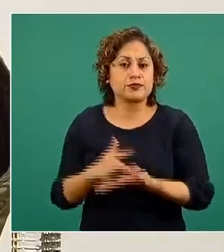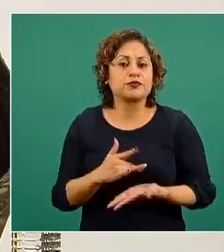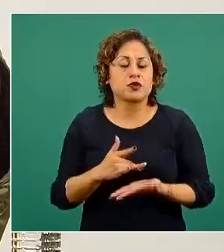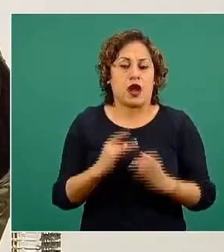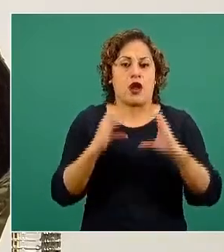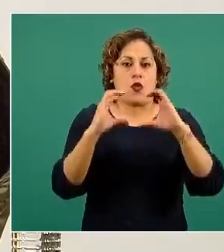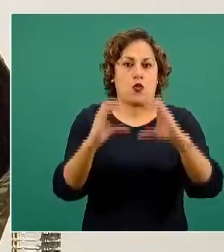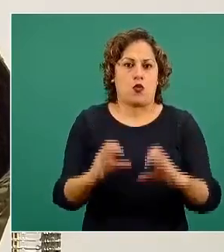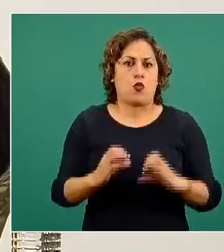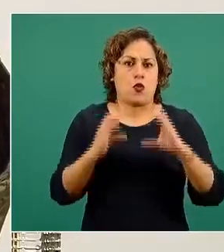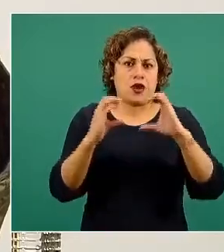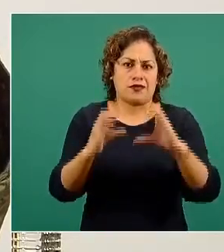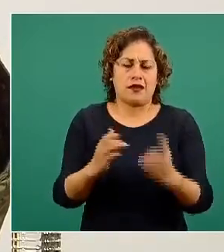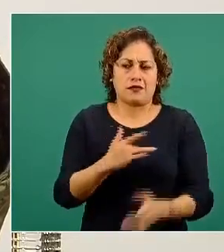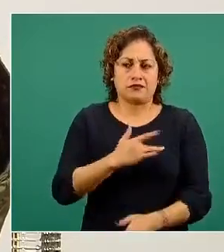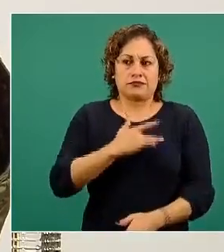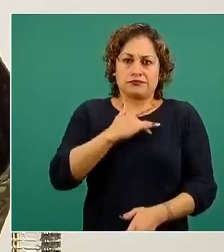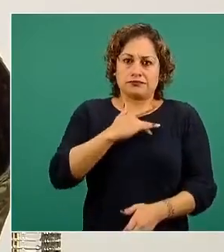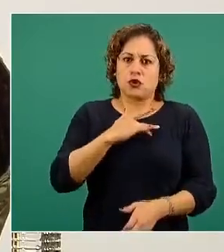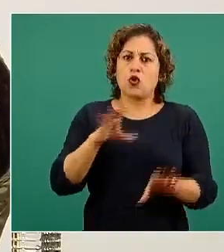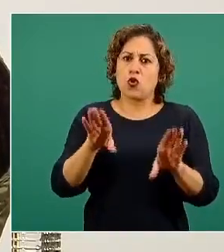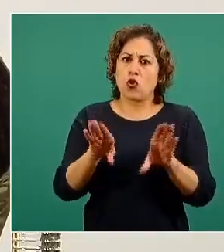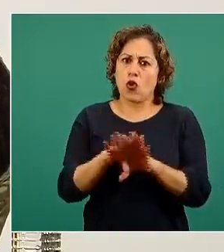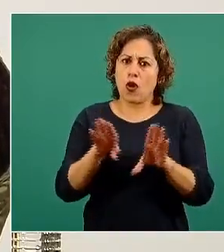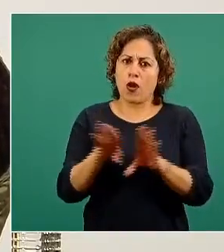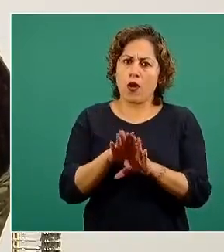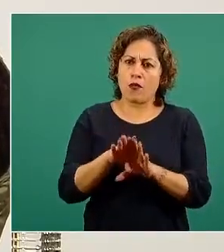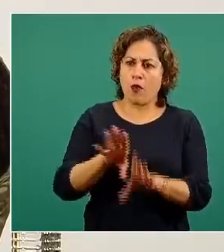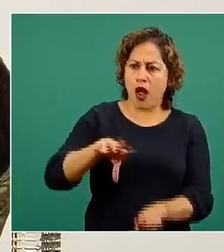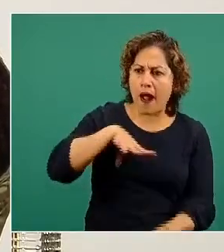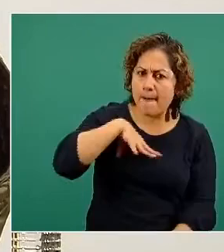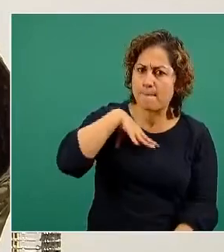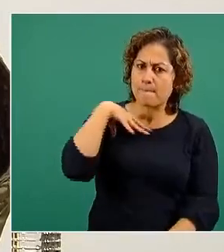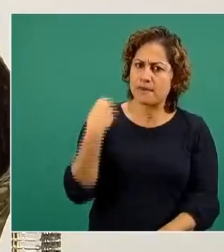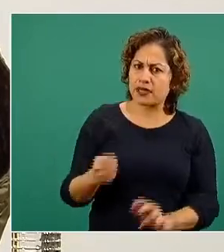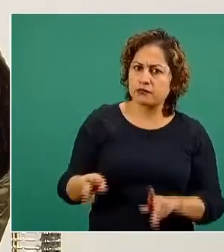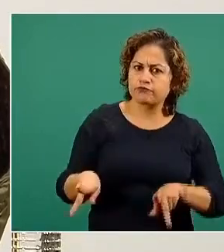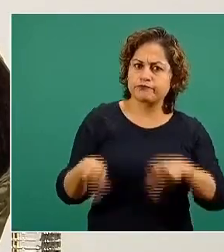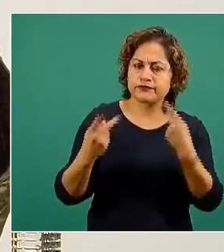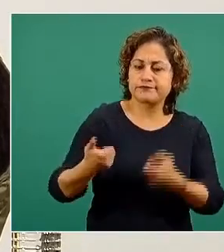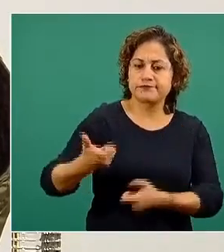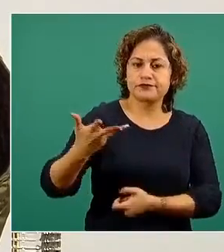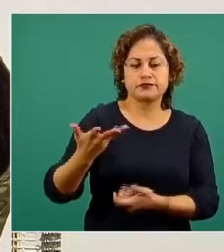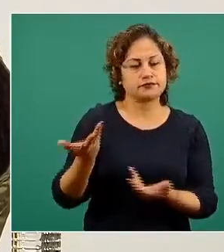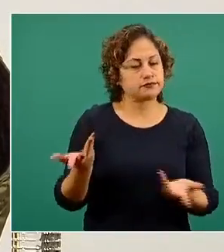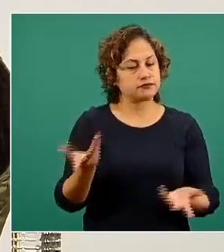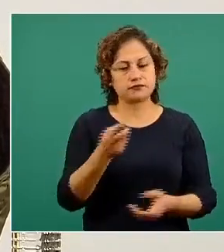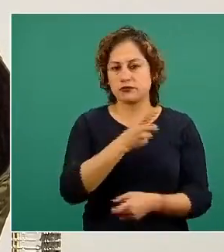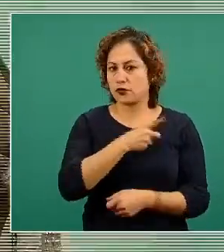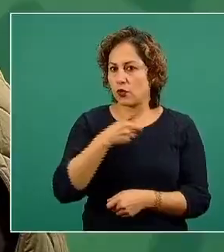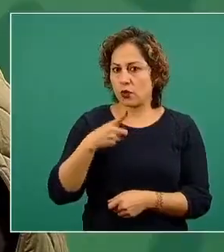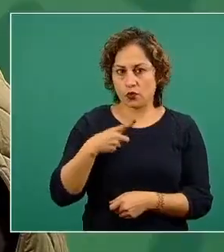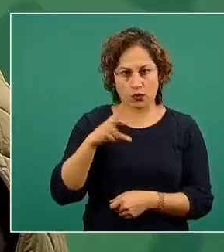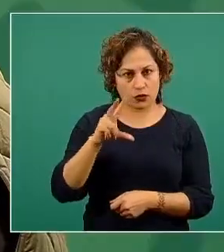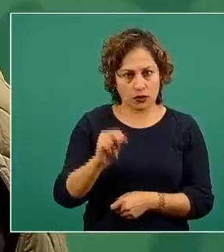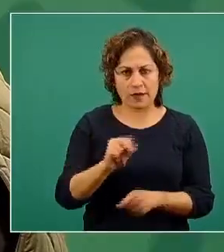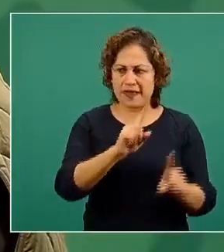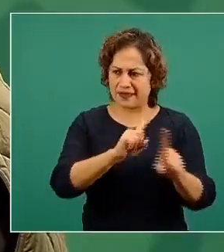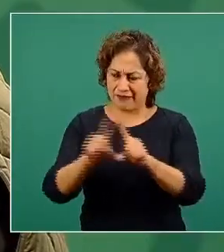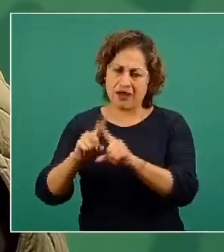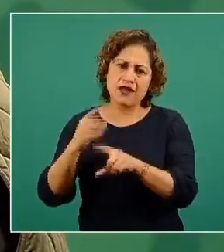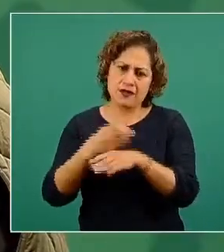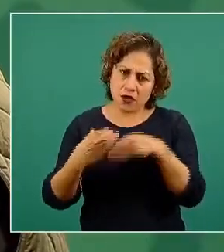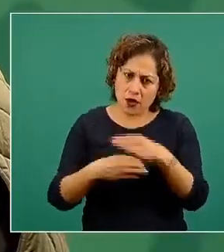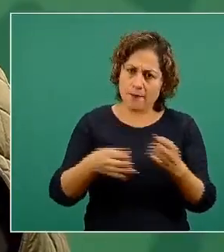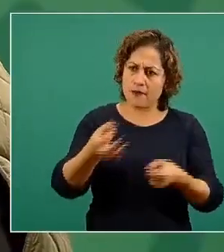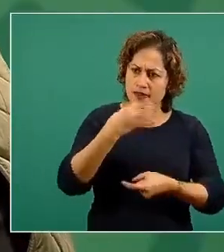racionalidad y el humanismo mismo, también por parte de quienes ofrecen cualquier tipo de insumo. Sobre